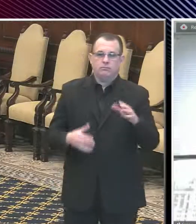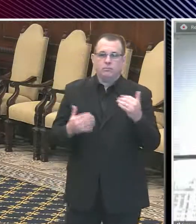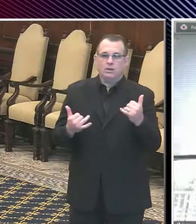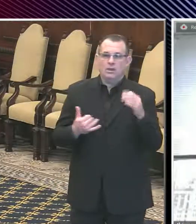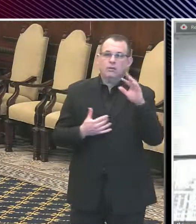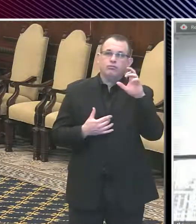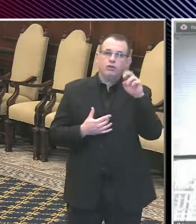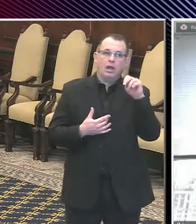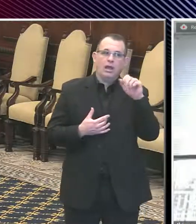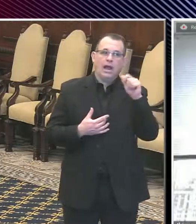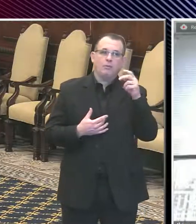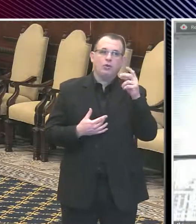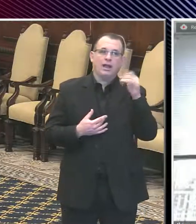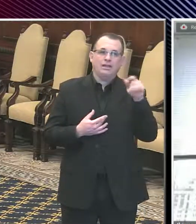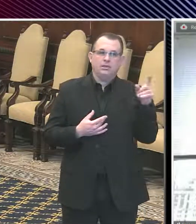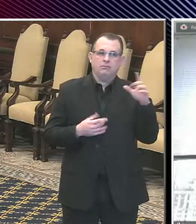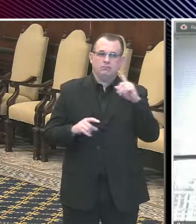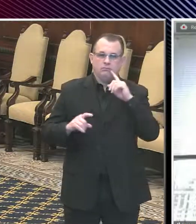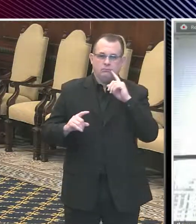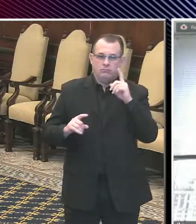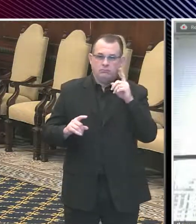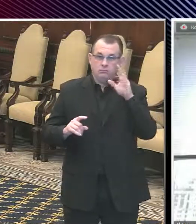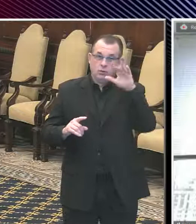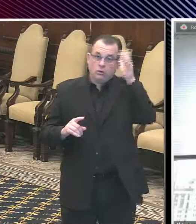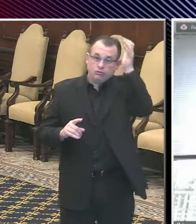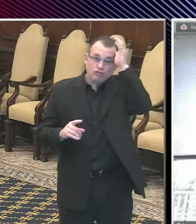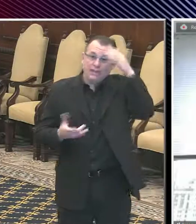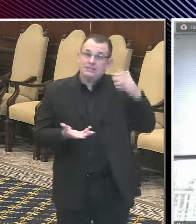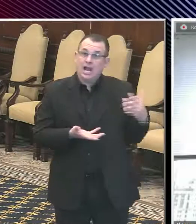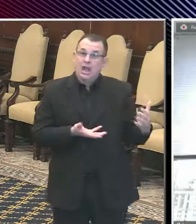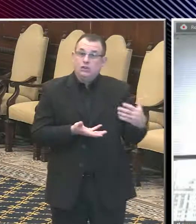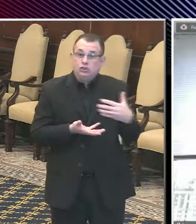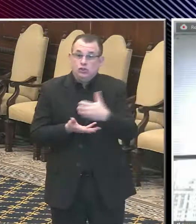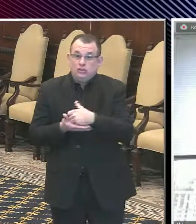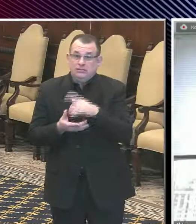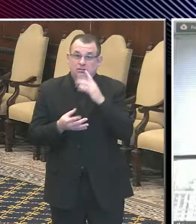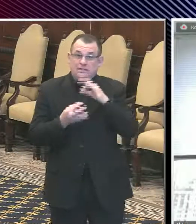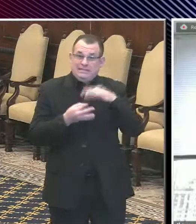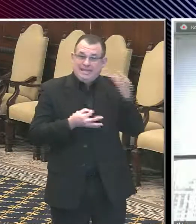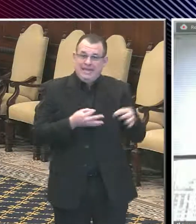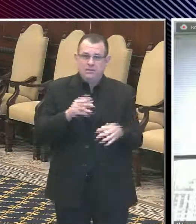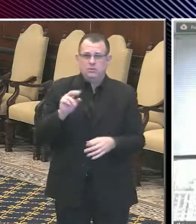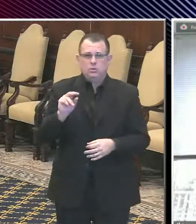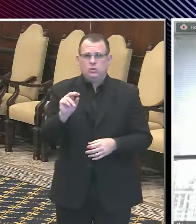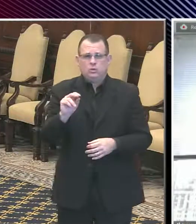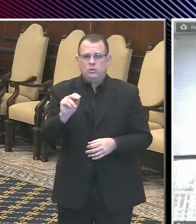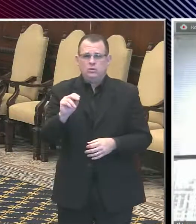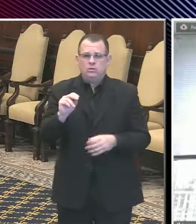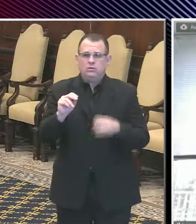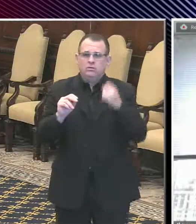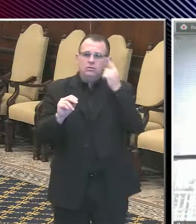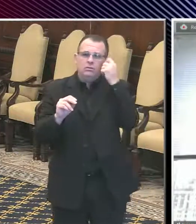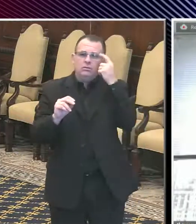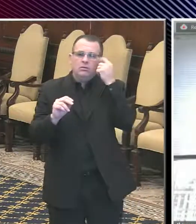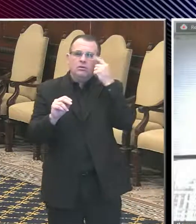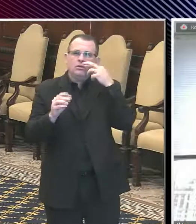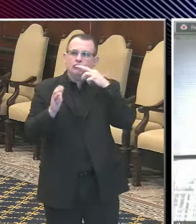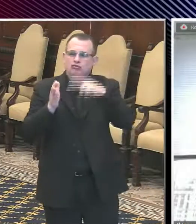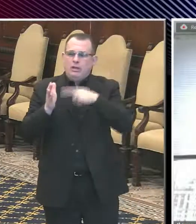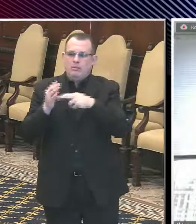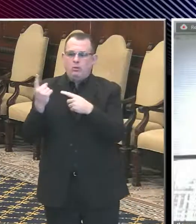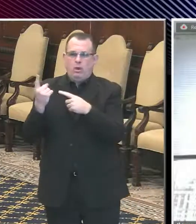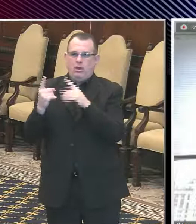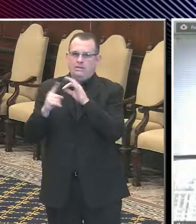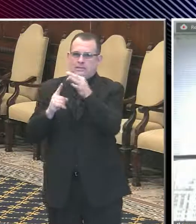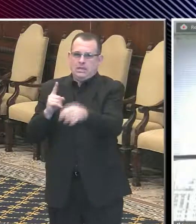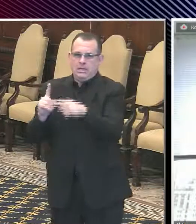So trash collection itself is not delayed, except on recycling weeks. We have seen some